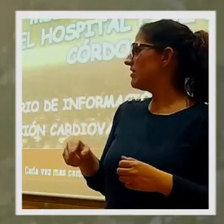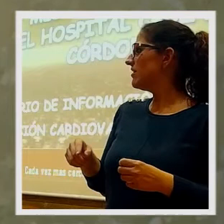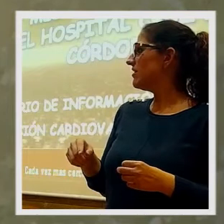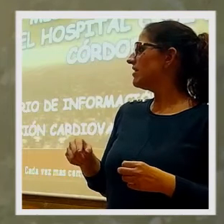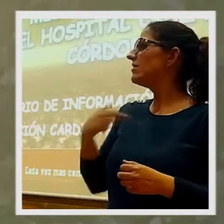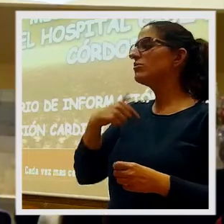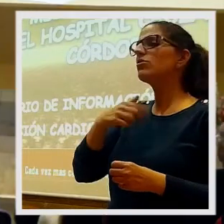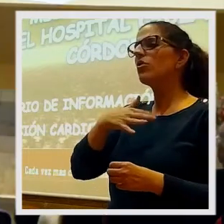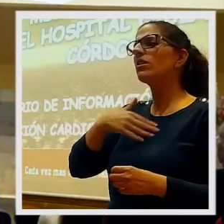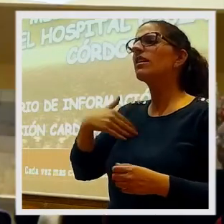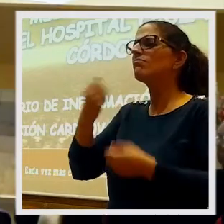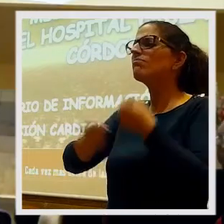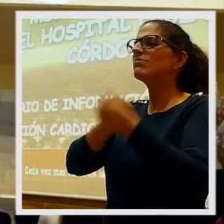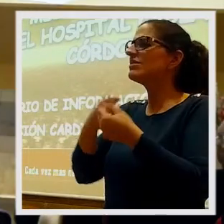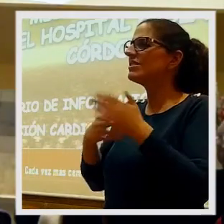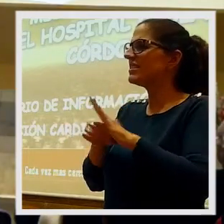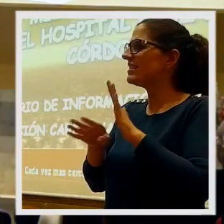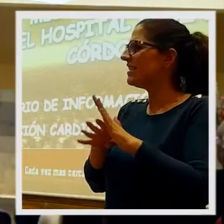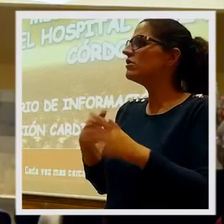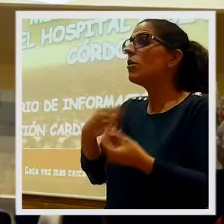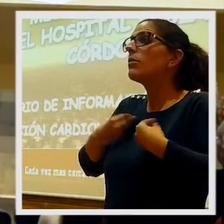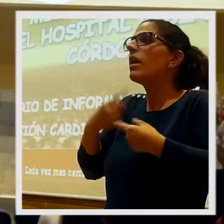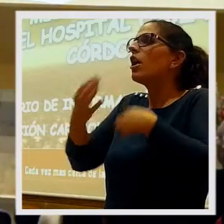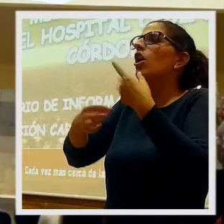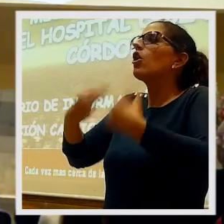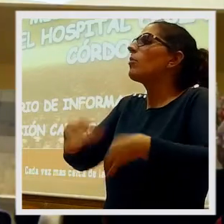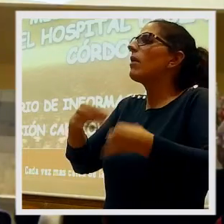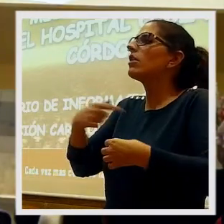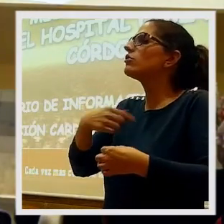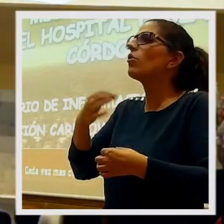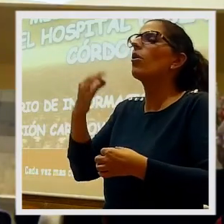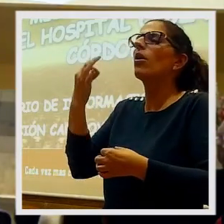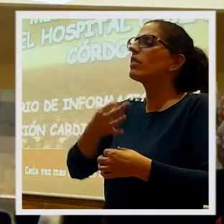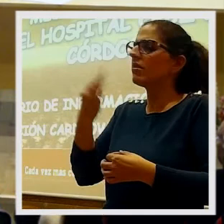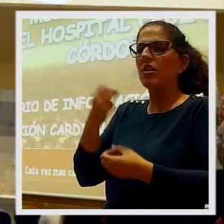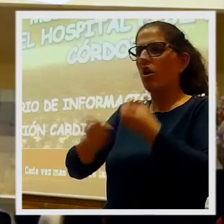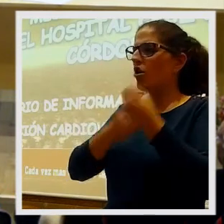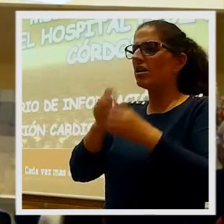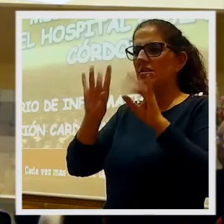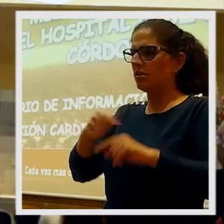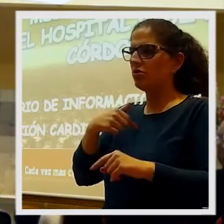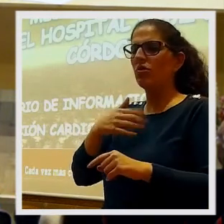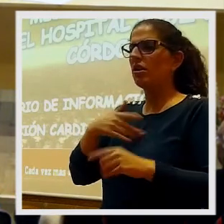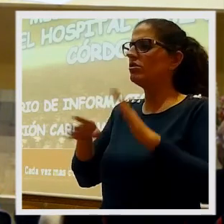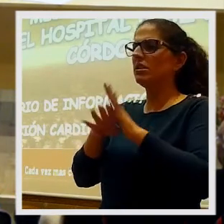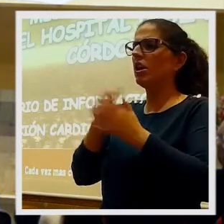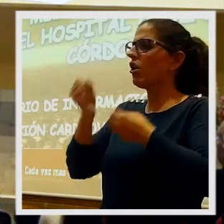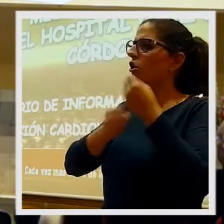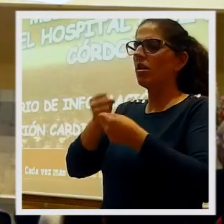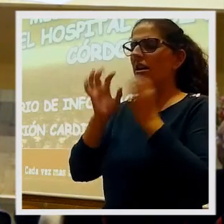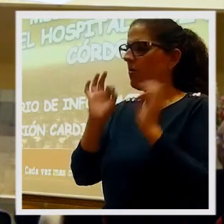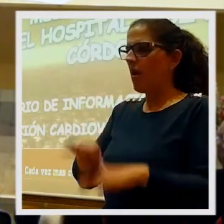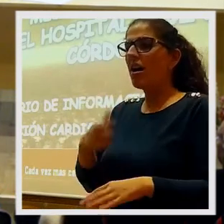Pues para hacer mi vida normal es parte fundamental de mi vida. Y mi objetivo es llegar a estar lo más